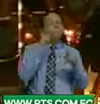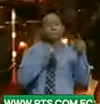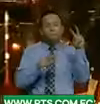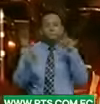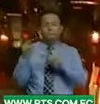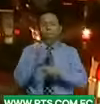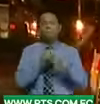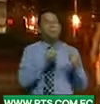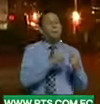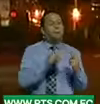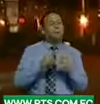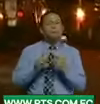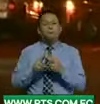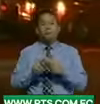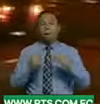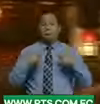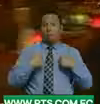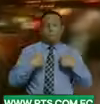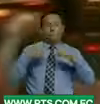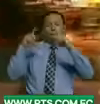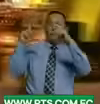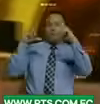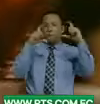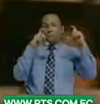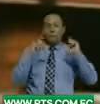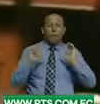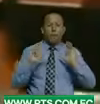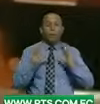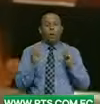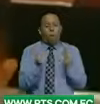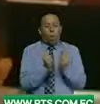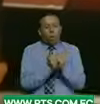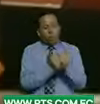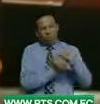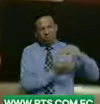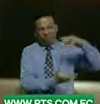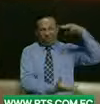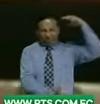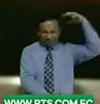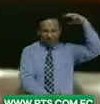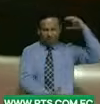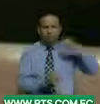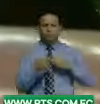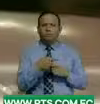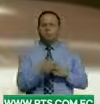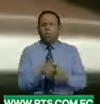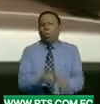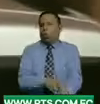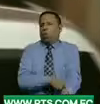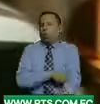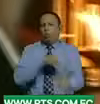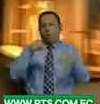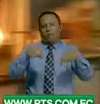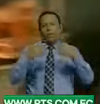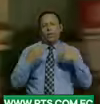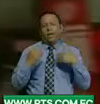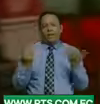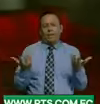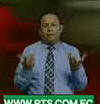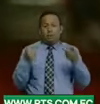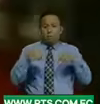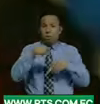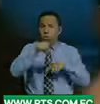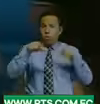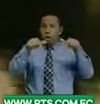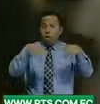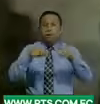recorrer, a conocer, a tomarse fotos con los monigotes, aprovechando una tradición guayaquileña y un punto